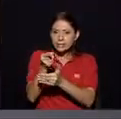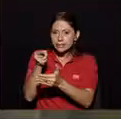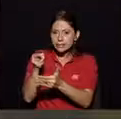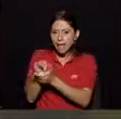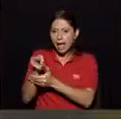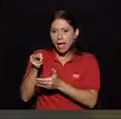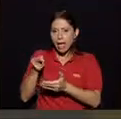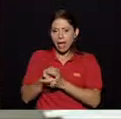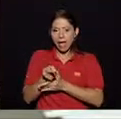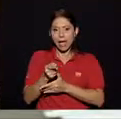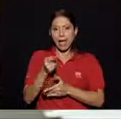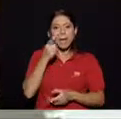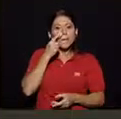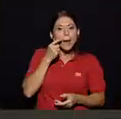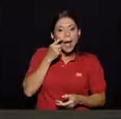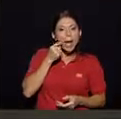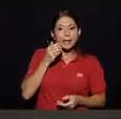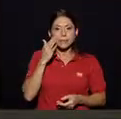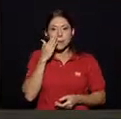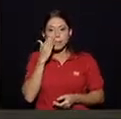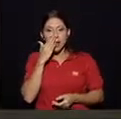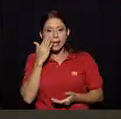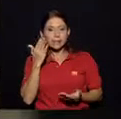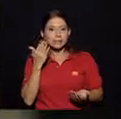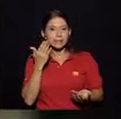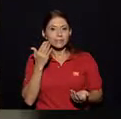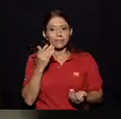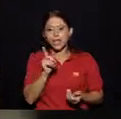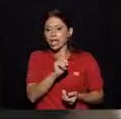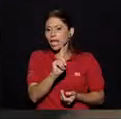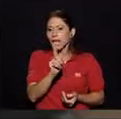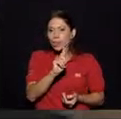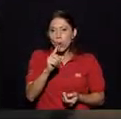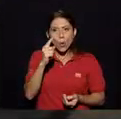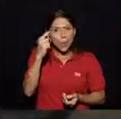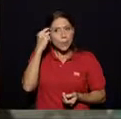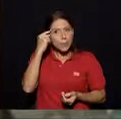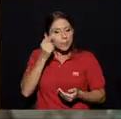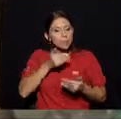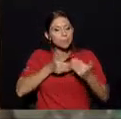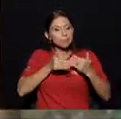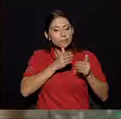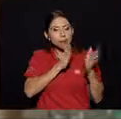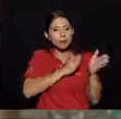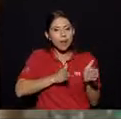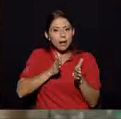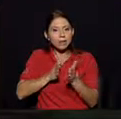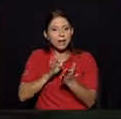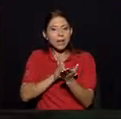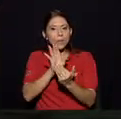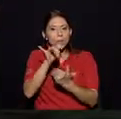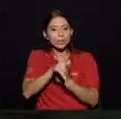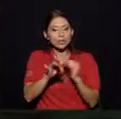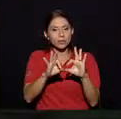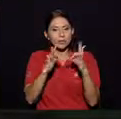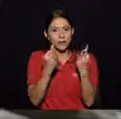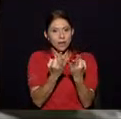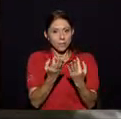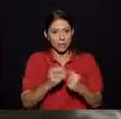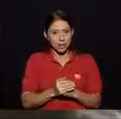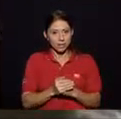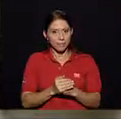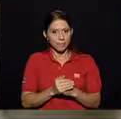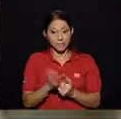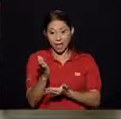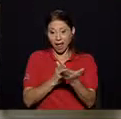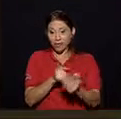madres que eventualmente no planificaron su proyecto de familia y algunos y algunas